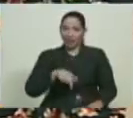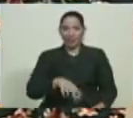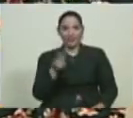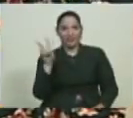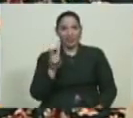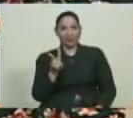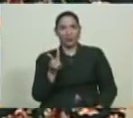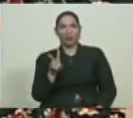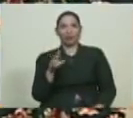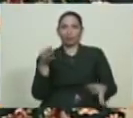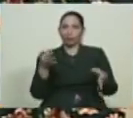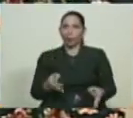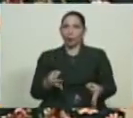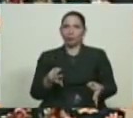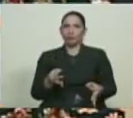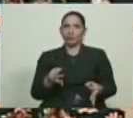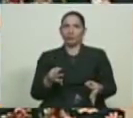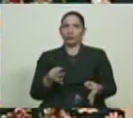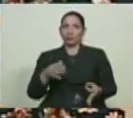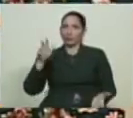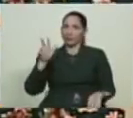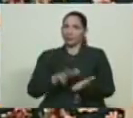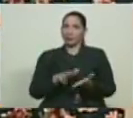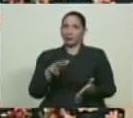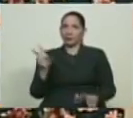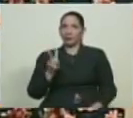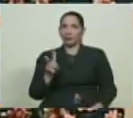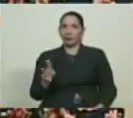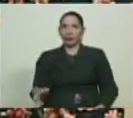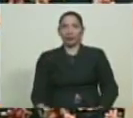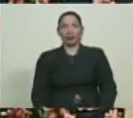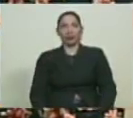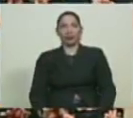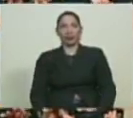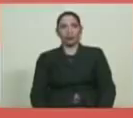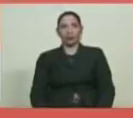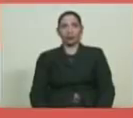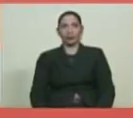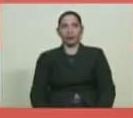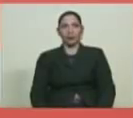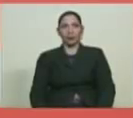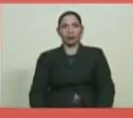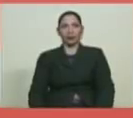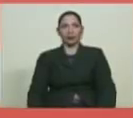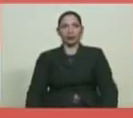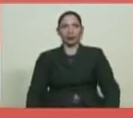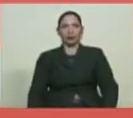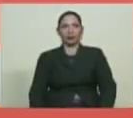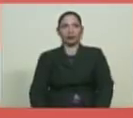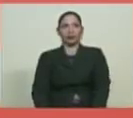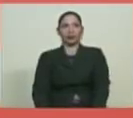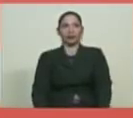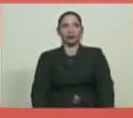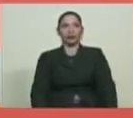certificado como reserva aprobada de Venezuela. Es decir, que el petro está asentado en hechos reales,